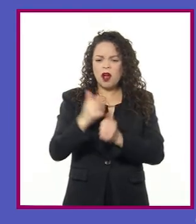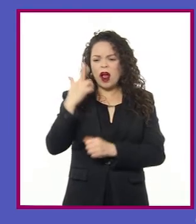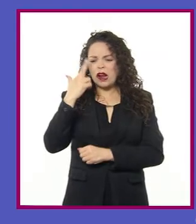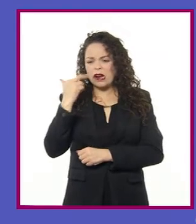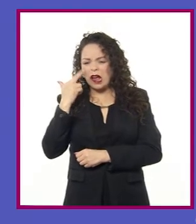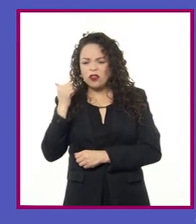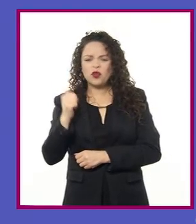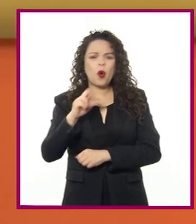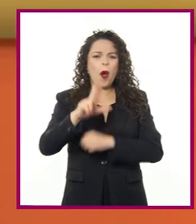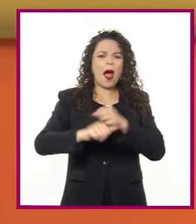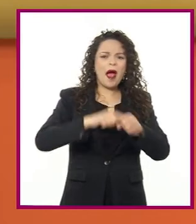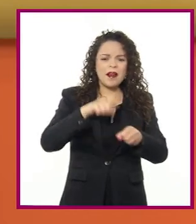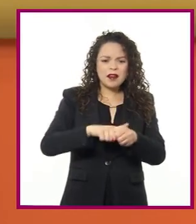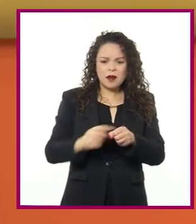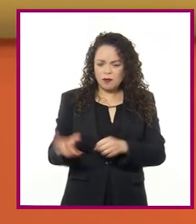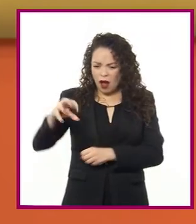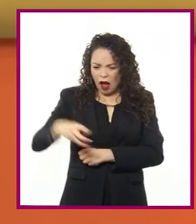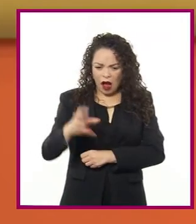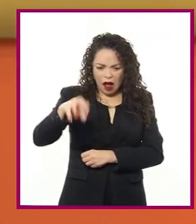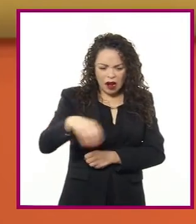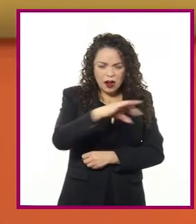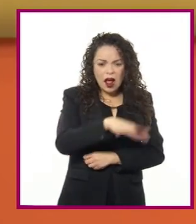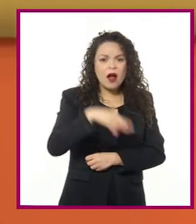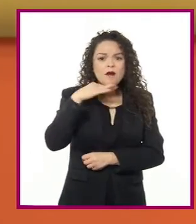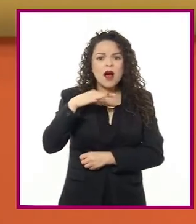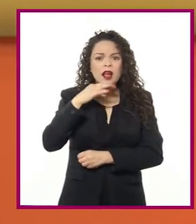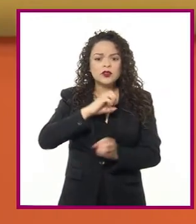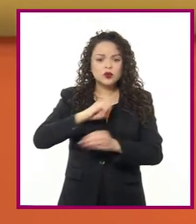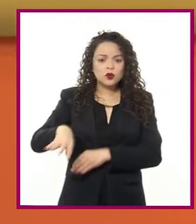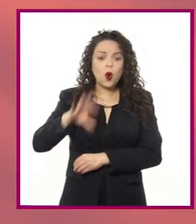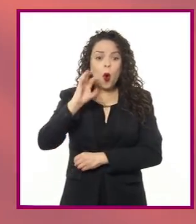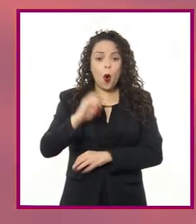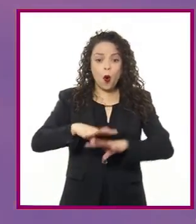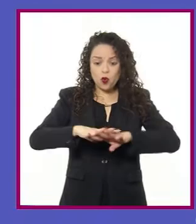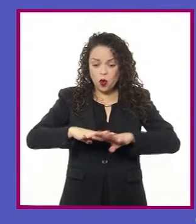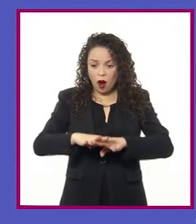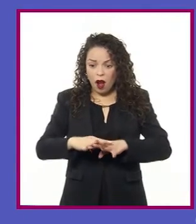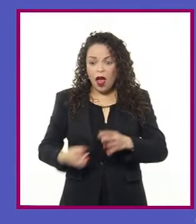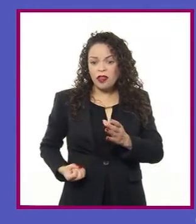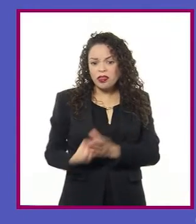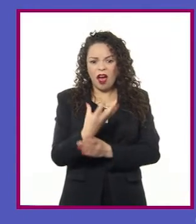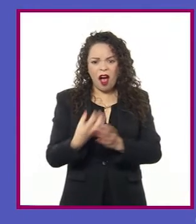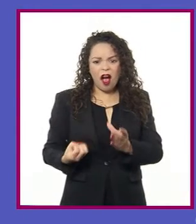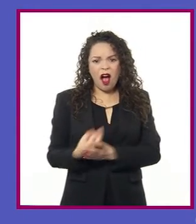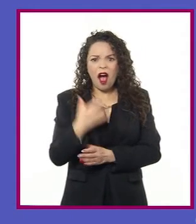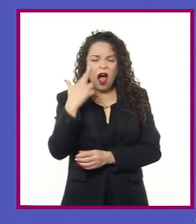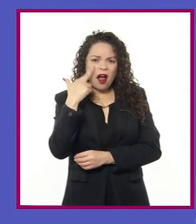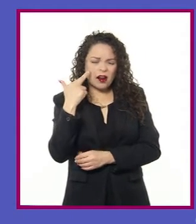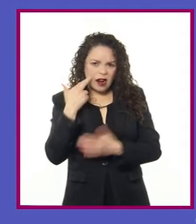que se pasean sobre la basura y ratas que salen de las coladeras. ¿Cuándo ocurre?